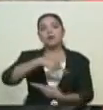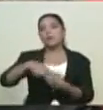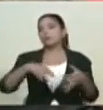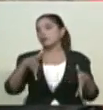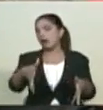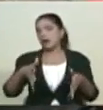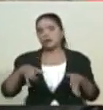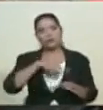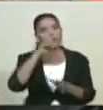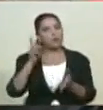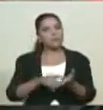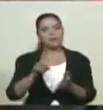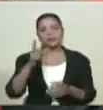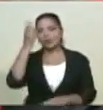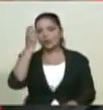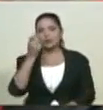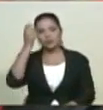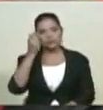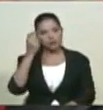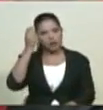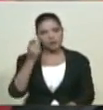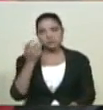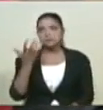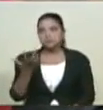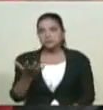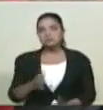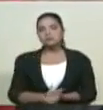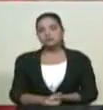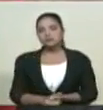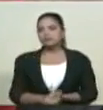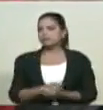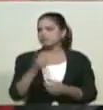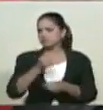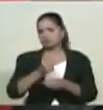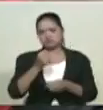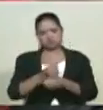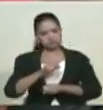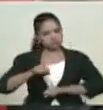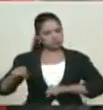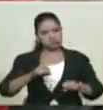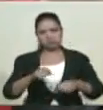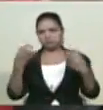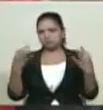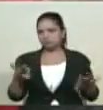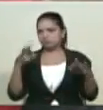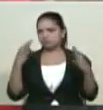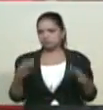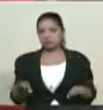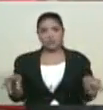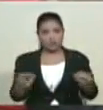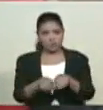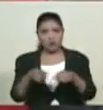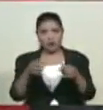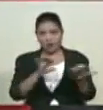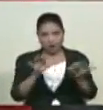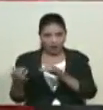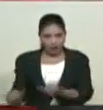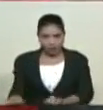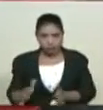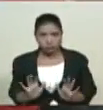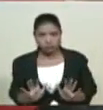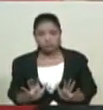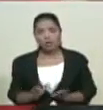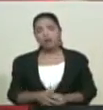obtuvo todos los diputados y diputadas que estaban en juego, funcionó la Asamblea Nacional sin ningún tipo de problema, igual va a pasar ahora. Y cuando yo digo